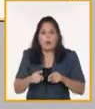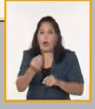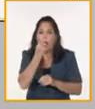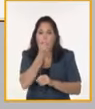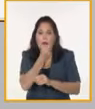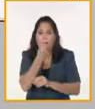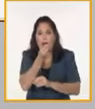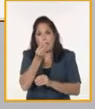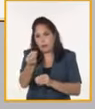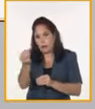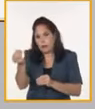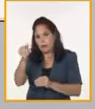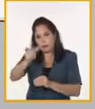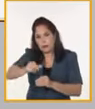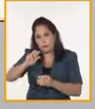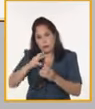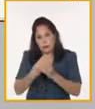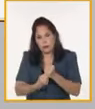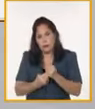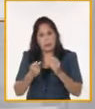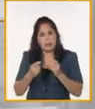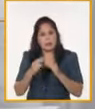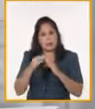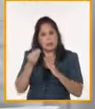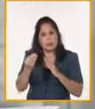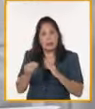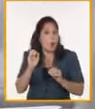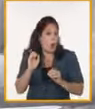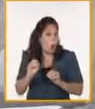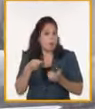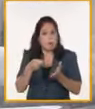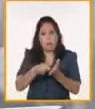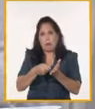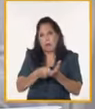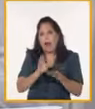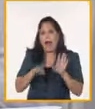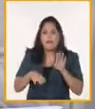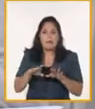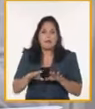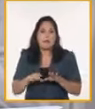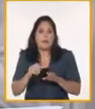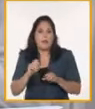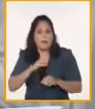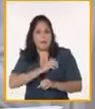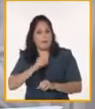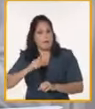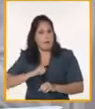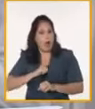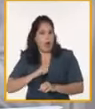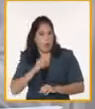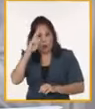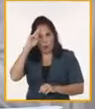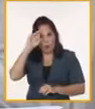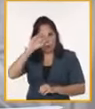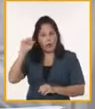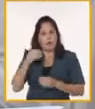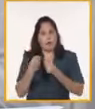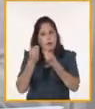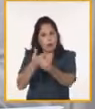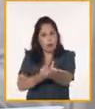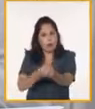a personas que lo requieren o hacer aportes como hicieron muchos de los actores privados a los hospitales a los centros